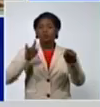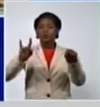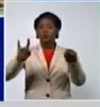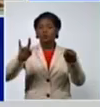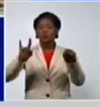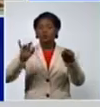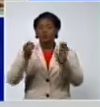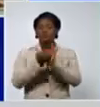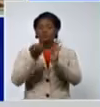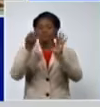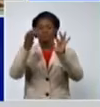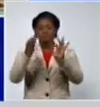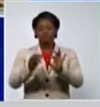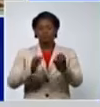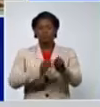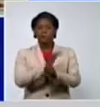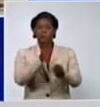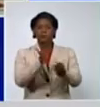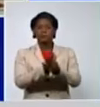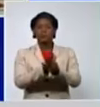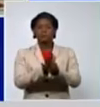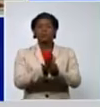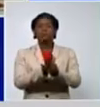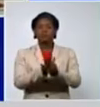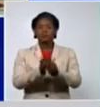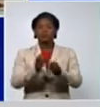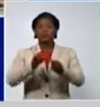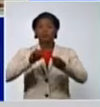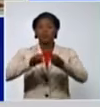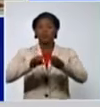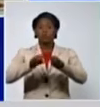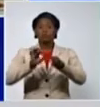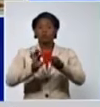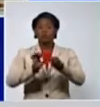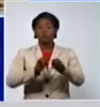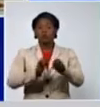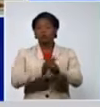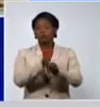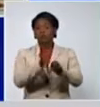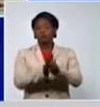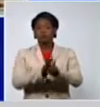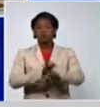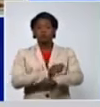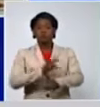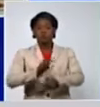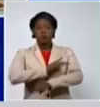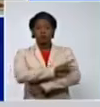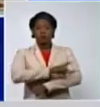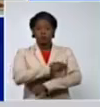confirmados de COVID por habitantes. Por municipios